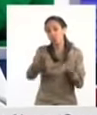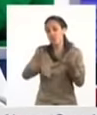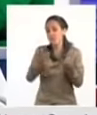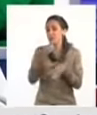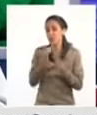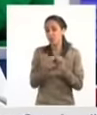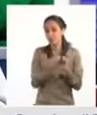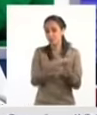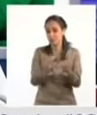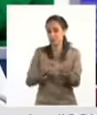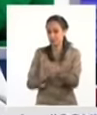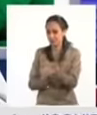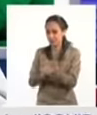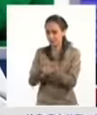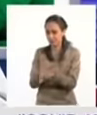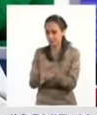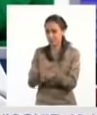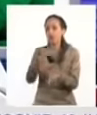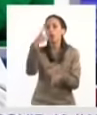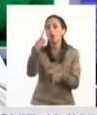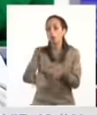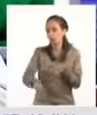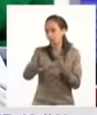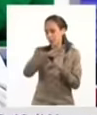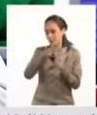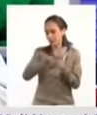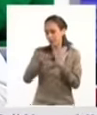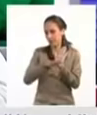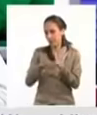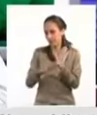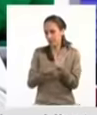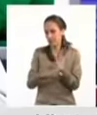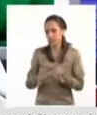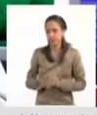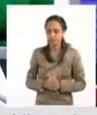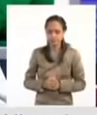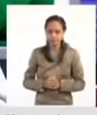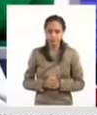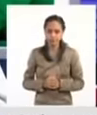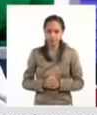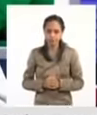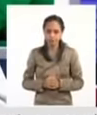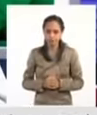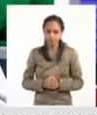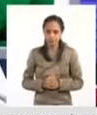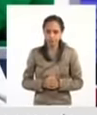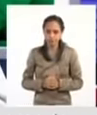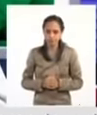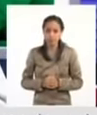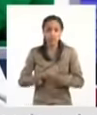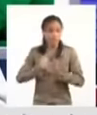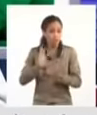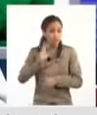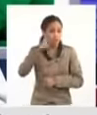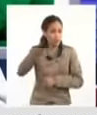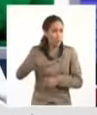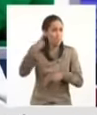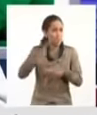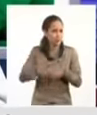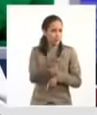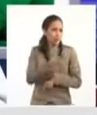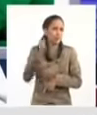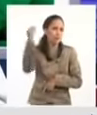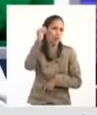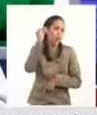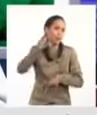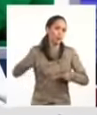otra medida que estaba establecida, pero hemos conocido que no se ha cumplimentado con todas las de la ley,